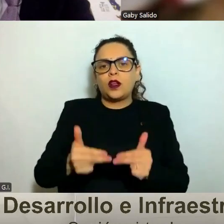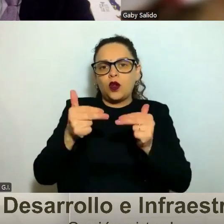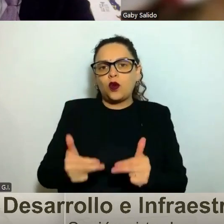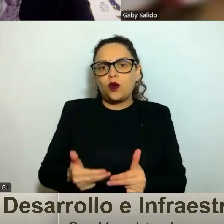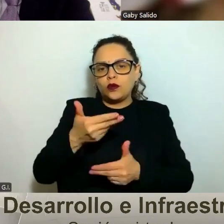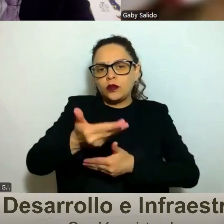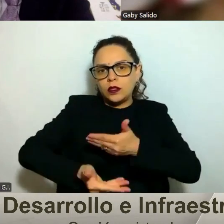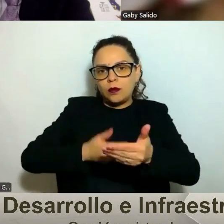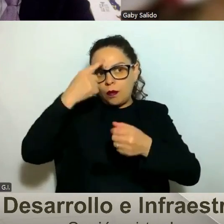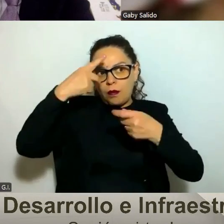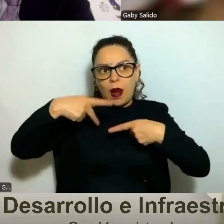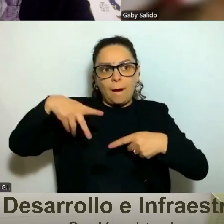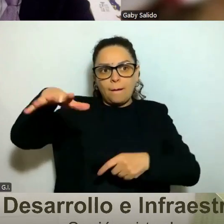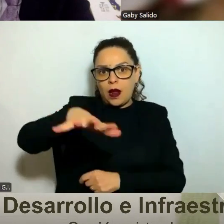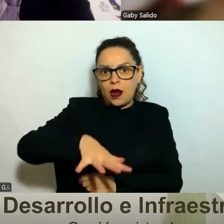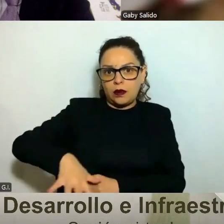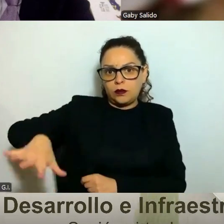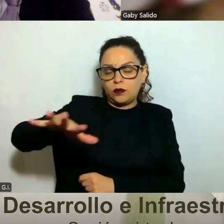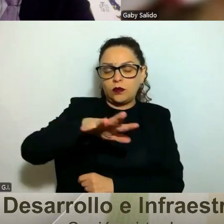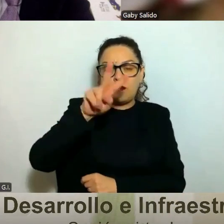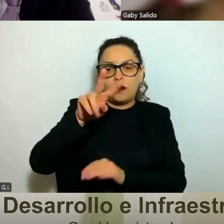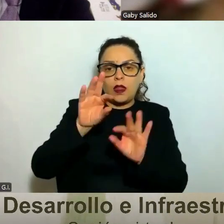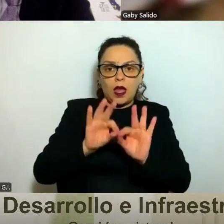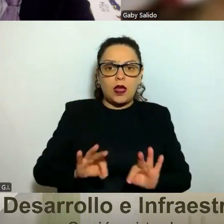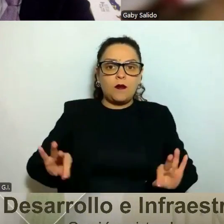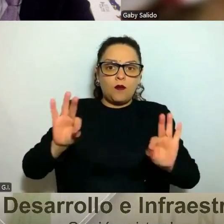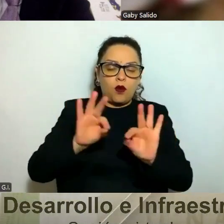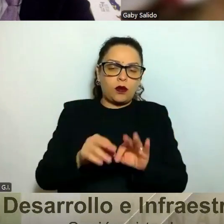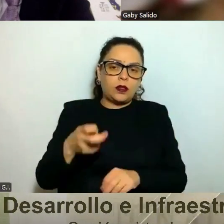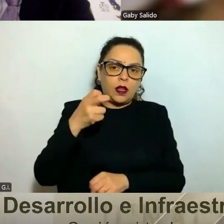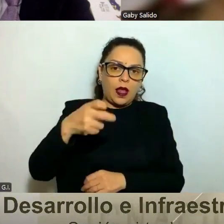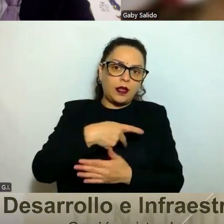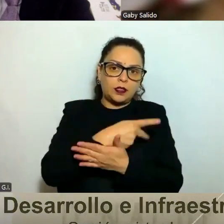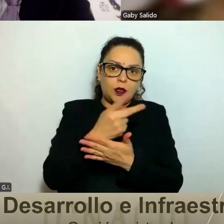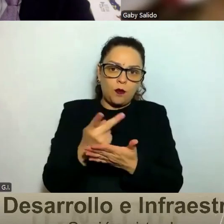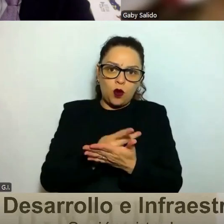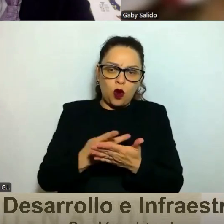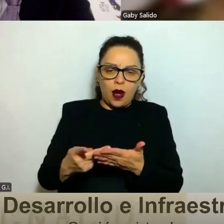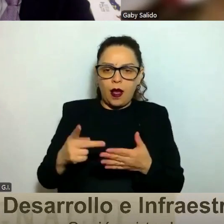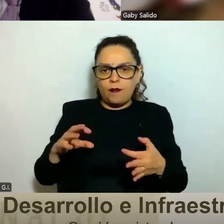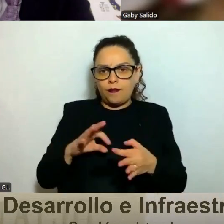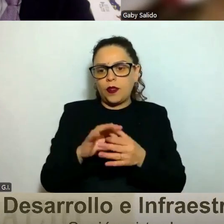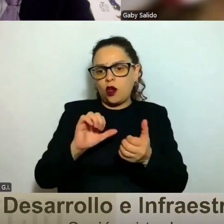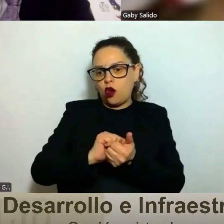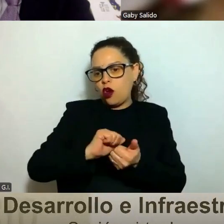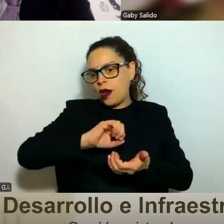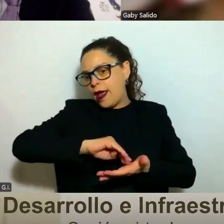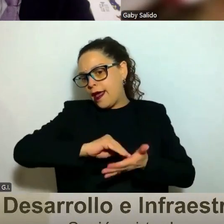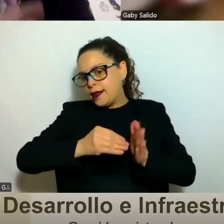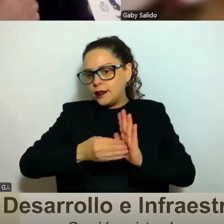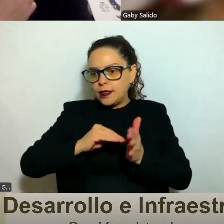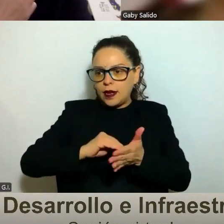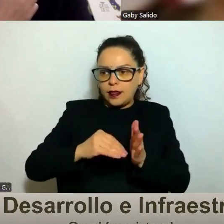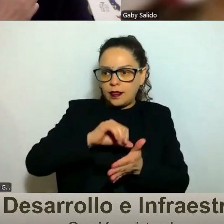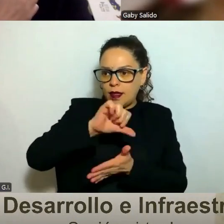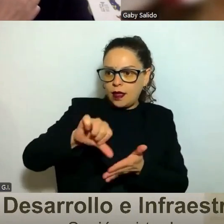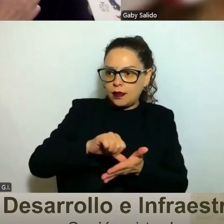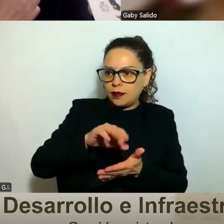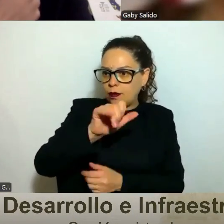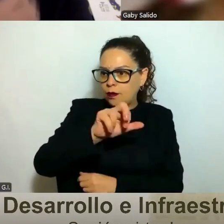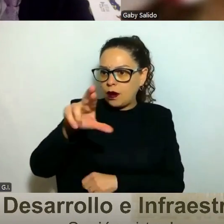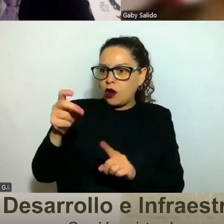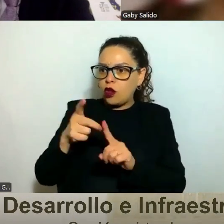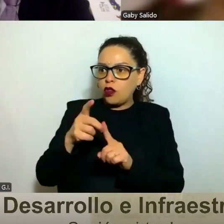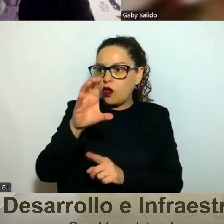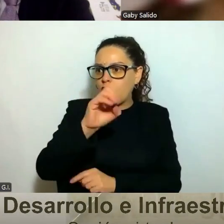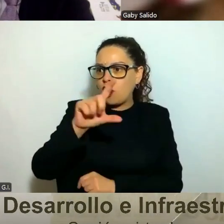población. Siento importante destacar que el programa delegacional, como parte de la estrategia, establece un centro de barrio precisamente en la colonia Jardines